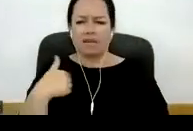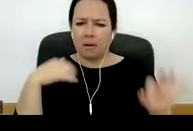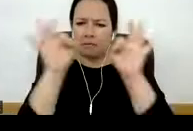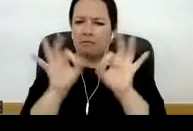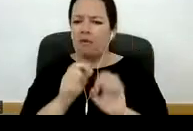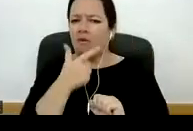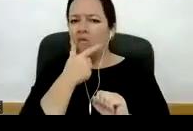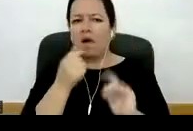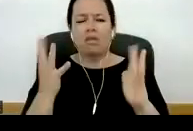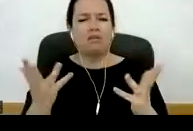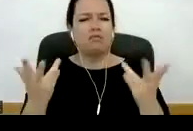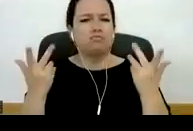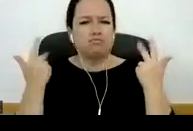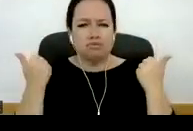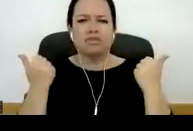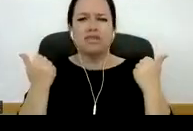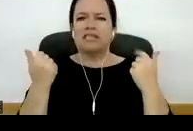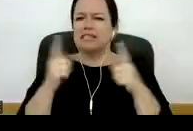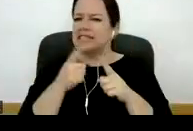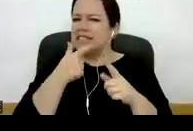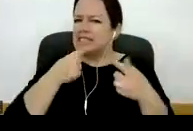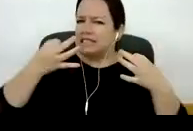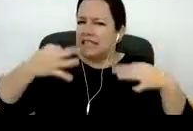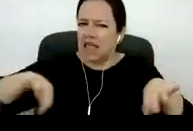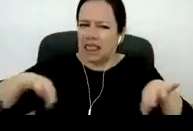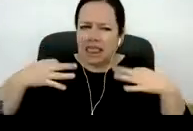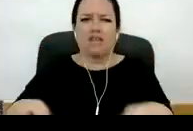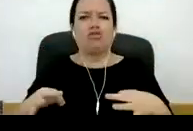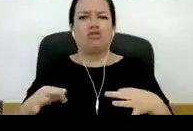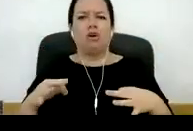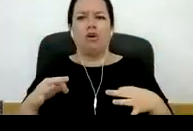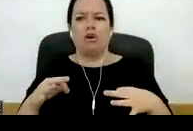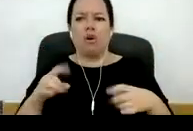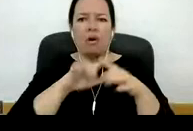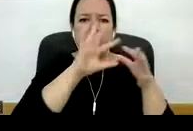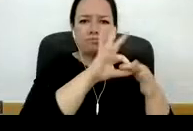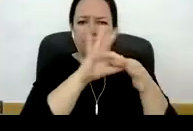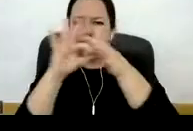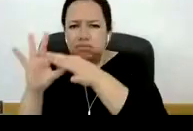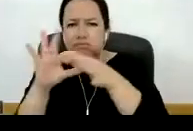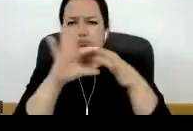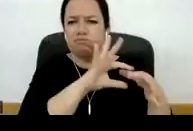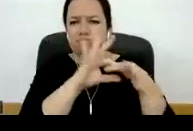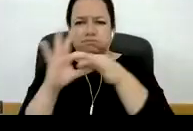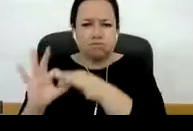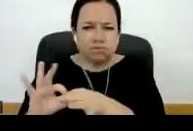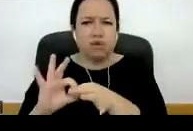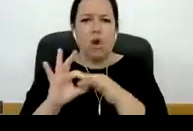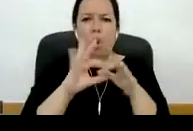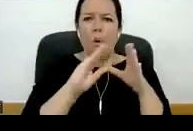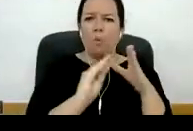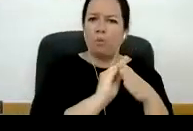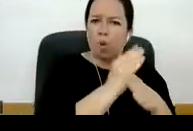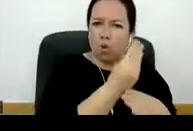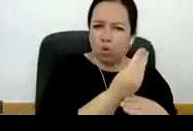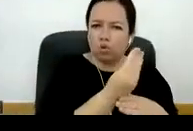preparar, eh, sencillo, en ese sentido ha sido fácil enlazar los productos